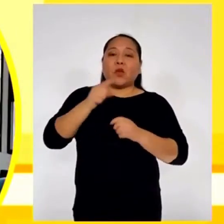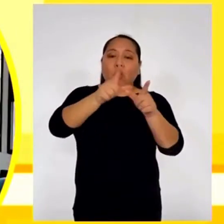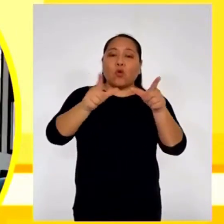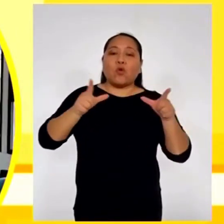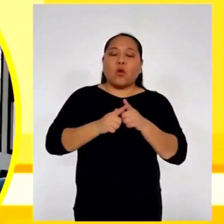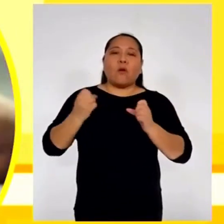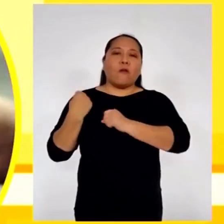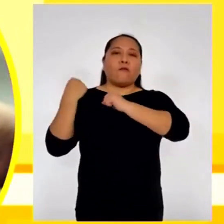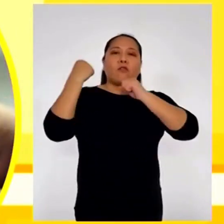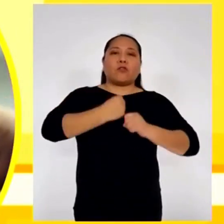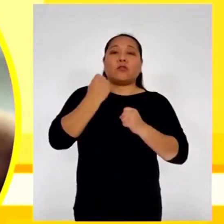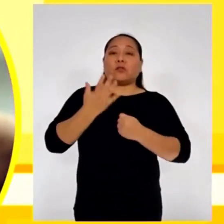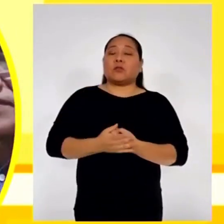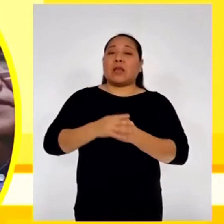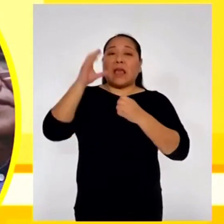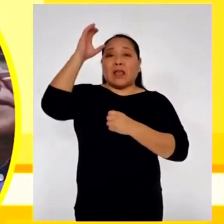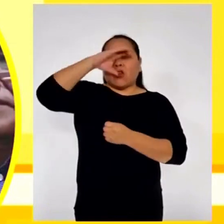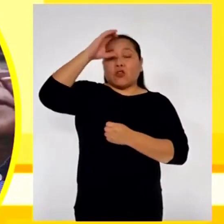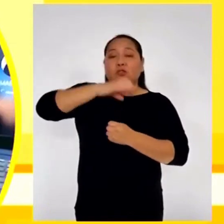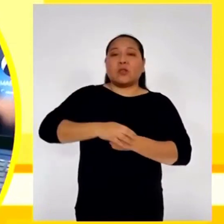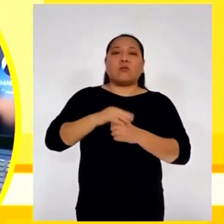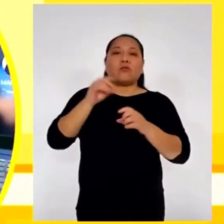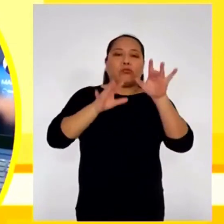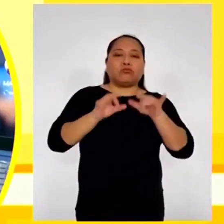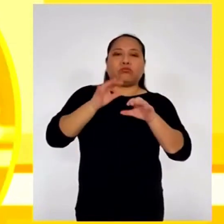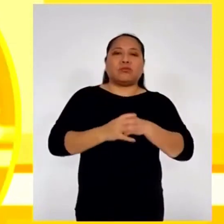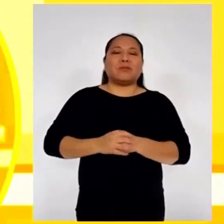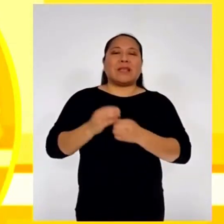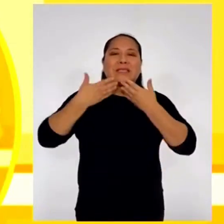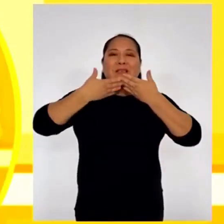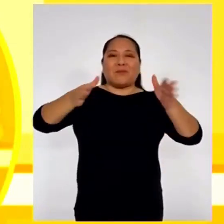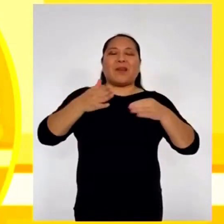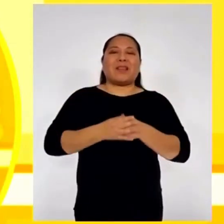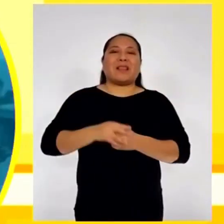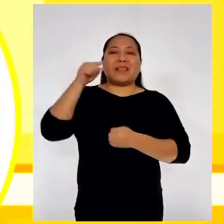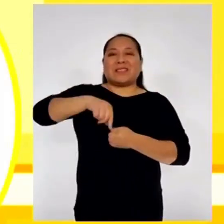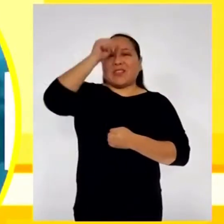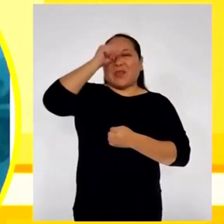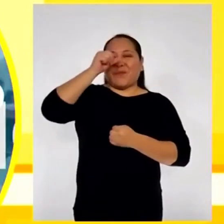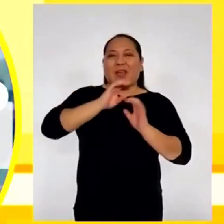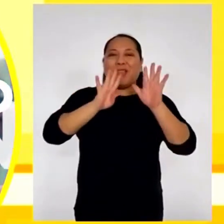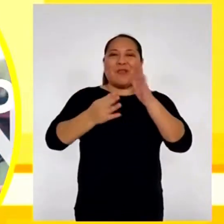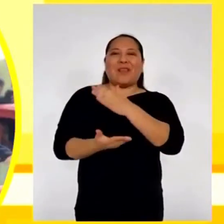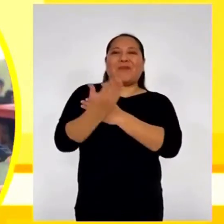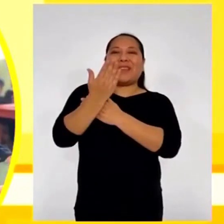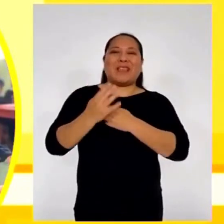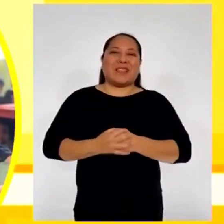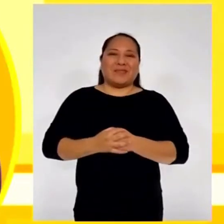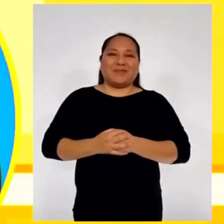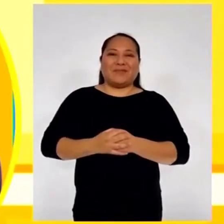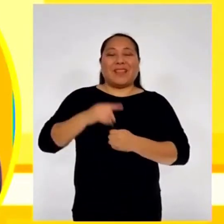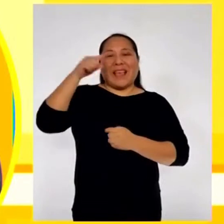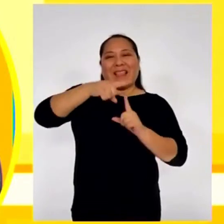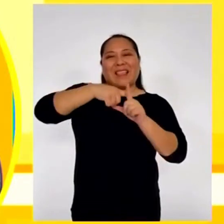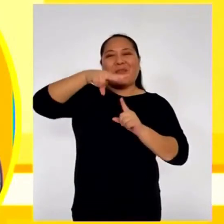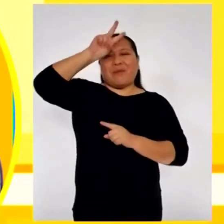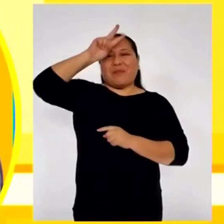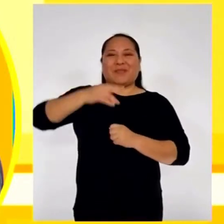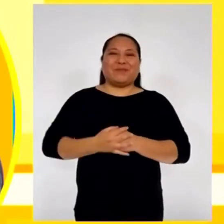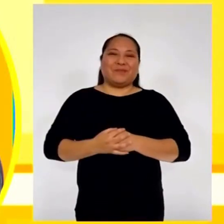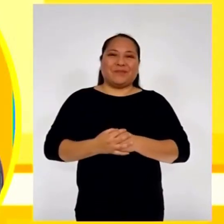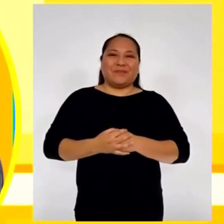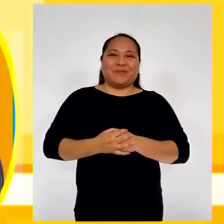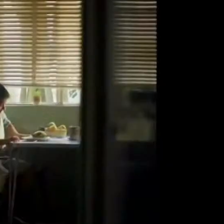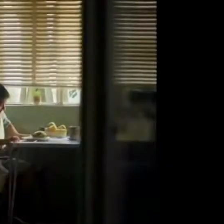sido un espacio para fortalecernos en las competencias digitales. Sin barreras, este domingo a las 9 de la mañana, por